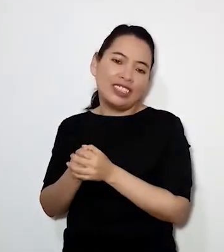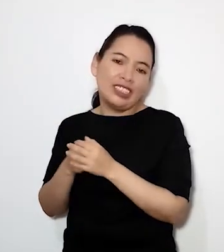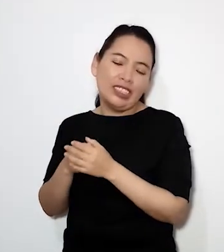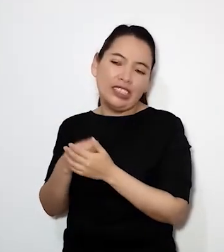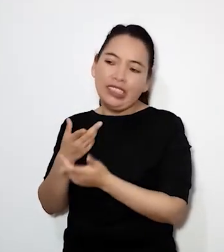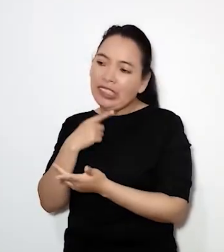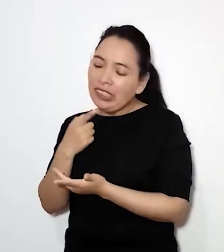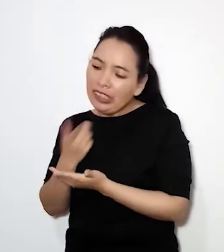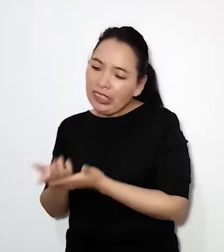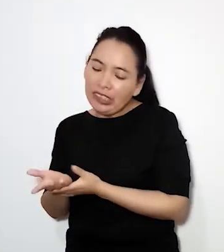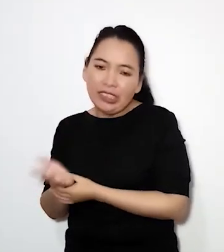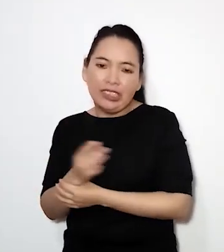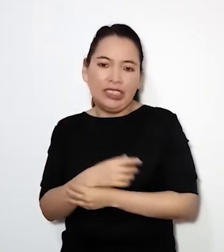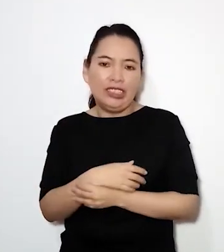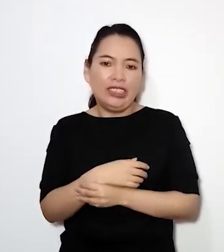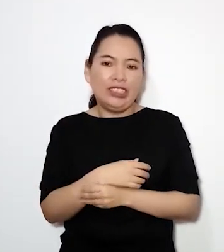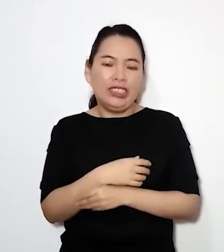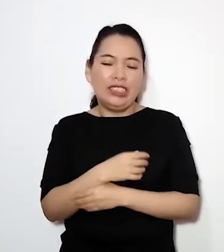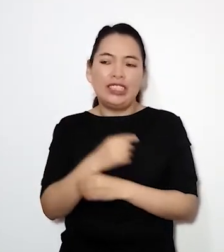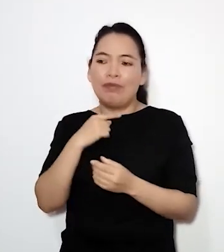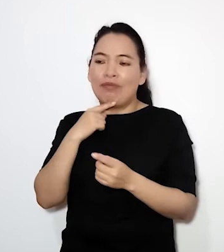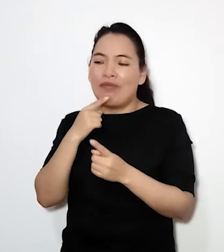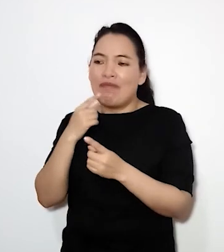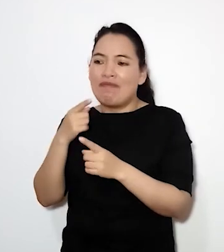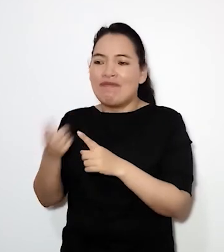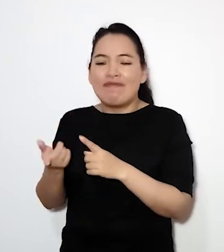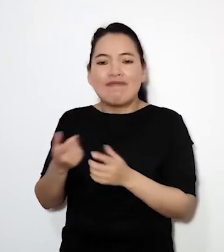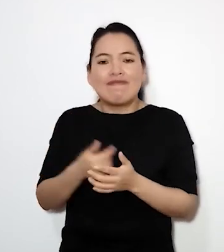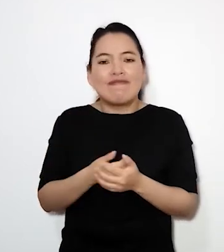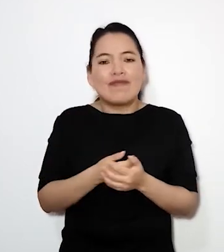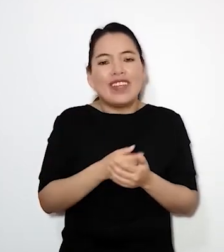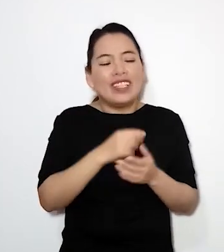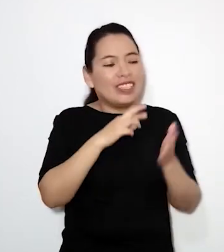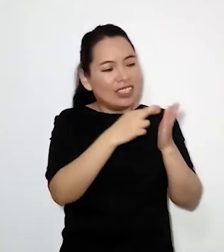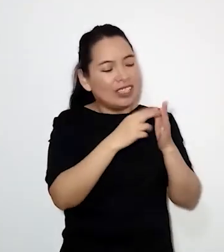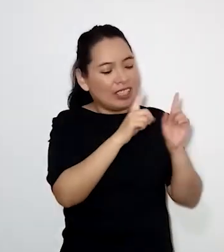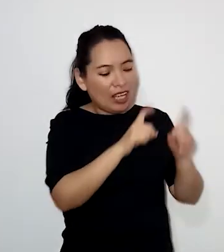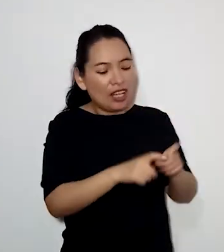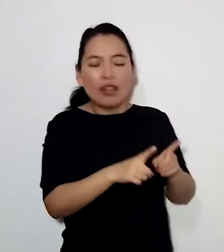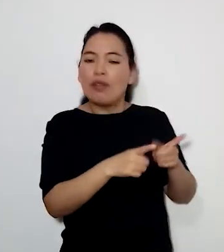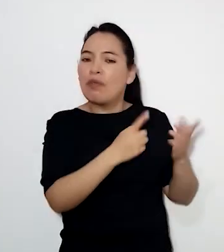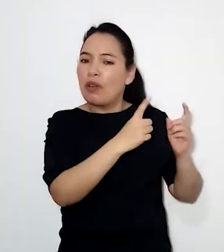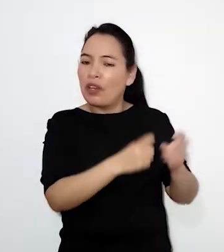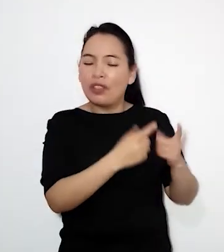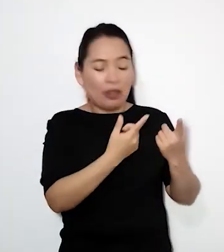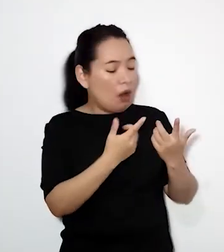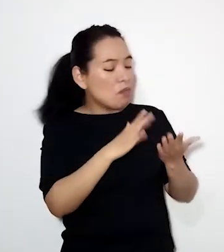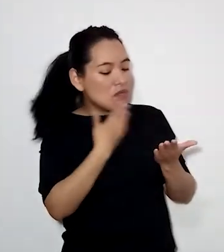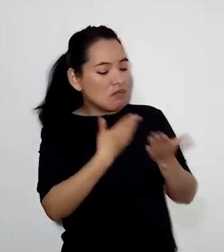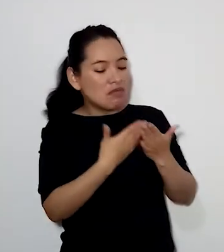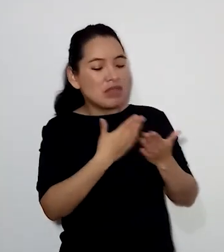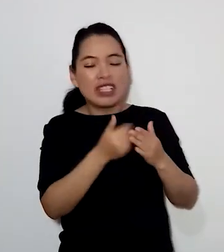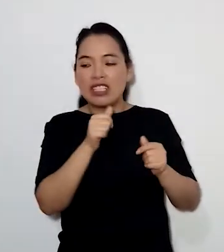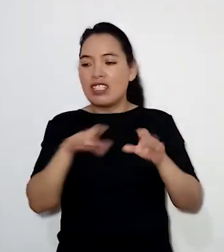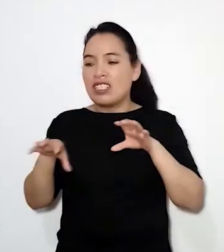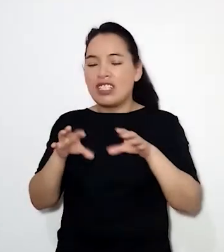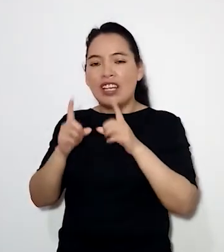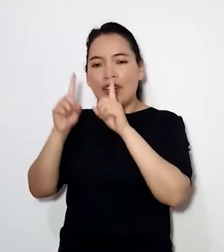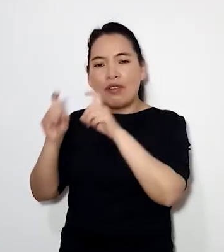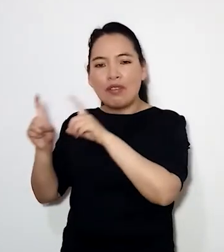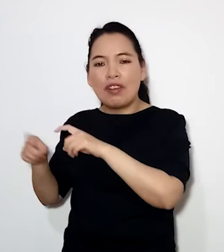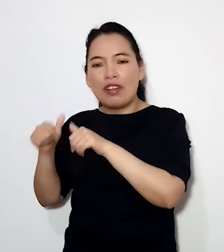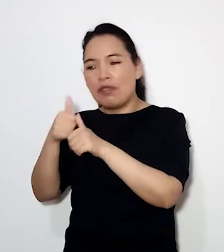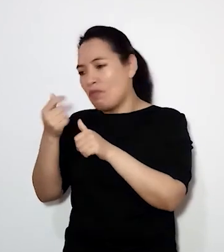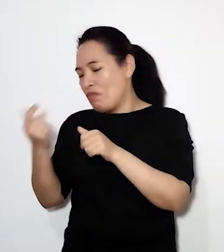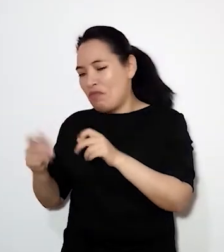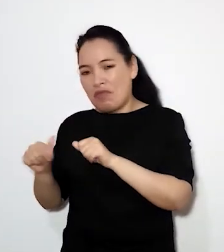en el estudio y que se han hecho consulta a todos los actores que constituyen la